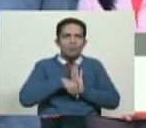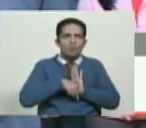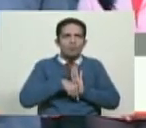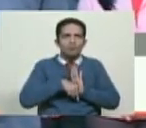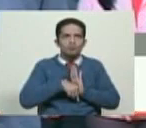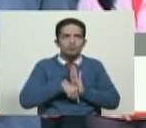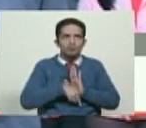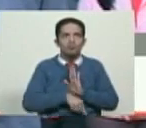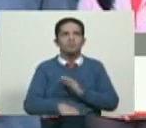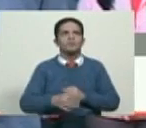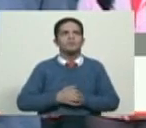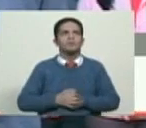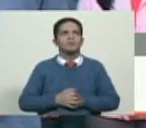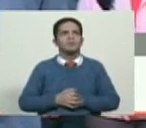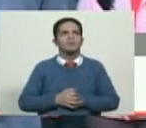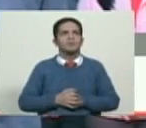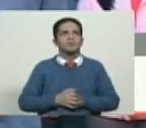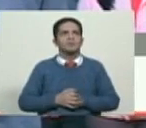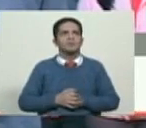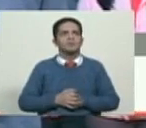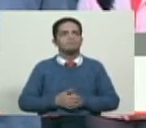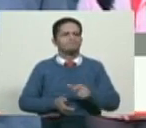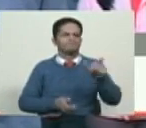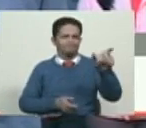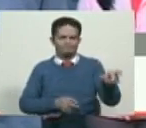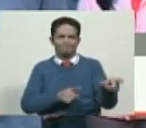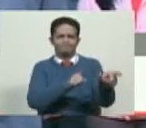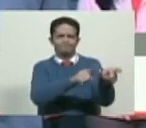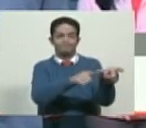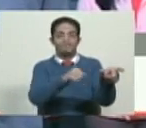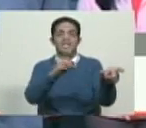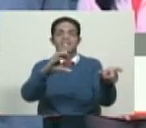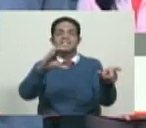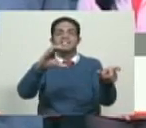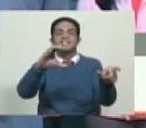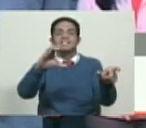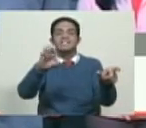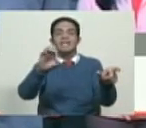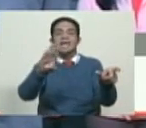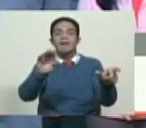Almirante Ceballos, comandante estratégico operacional.